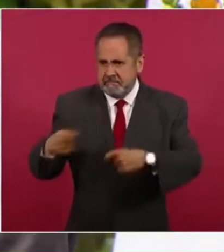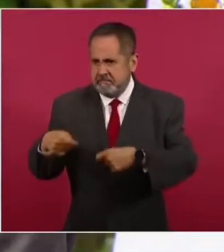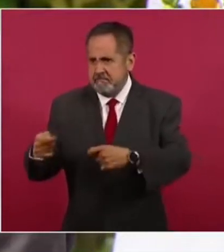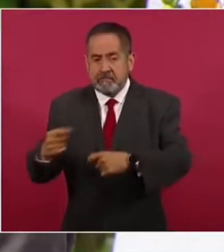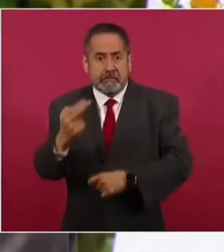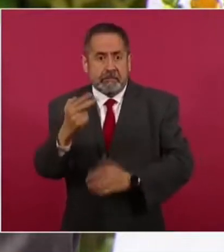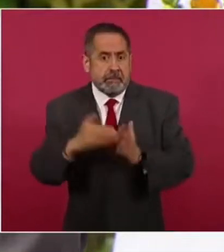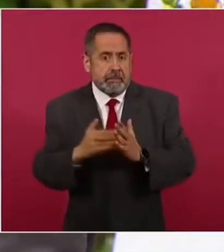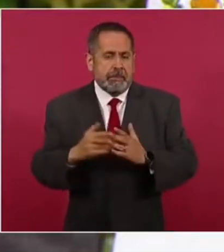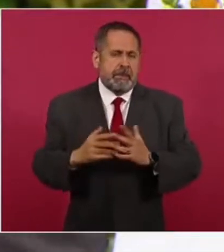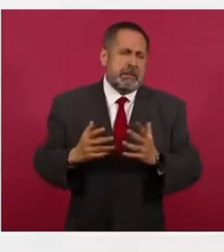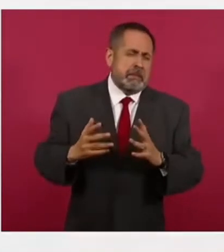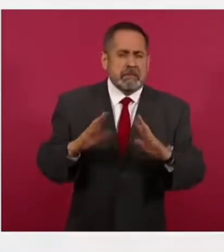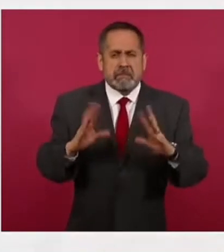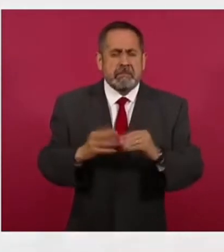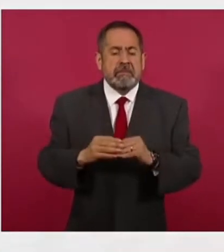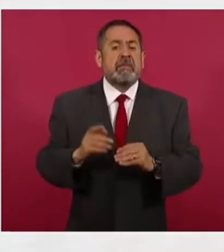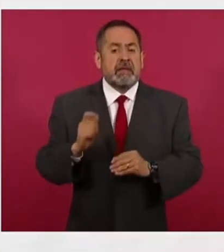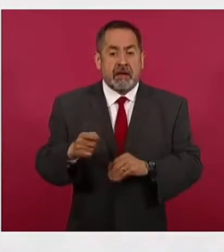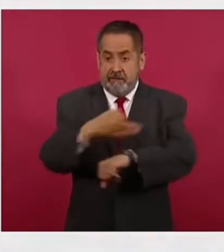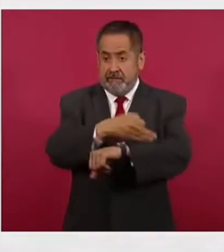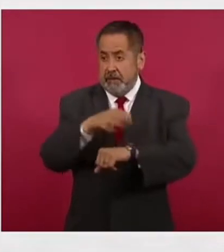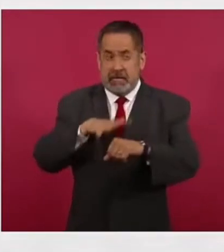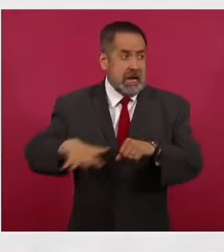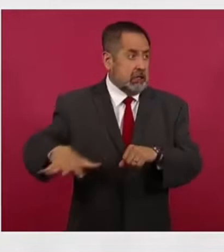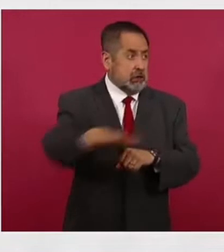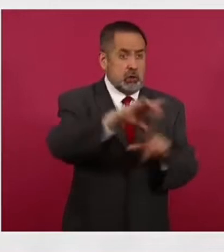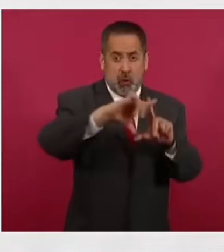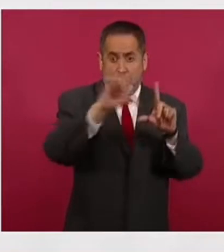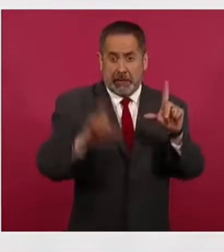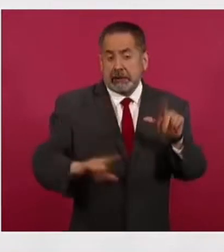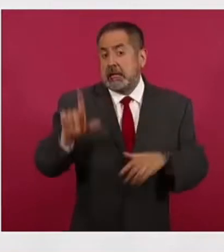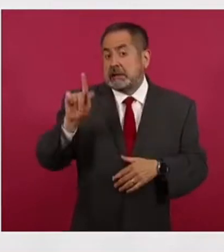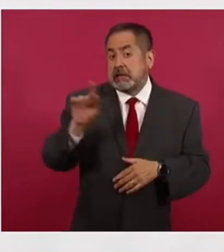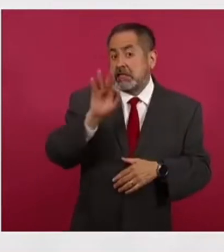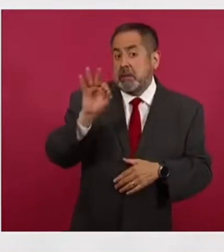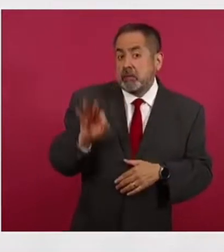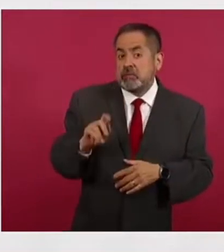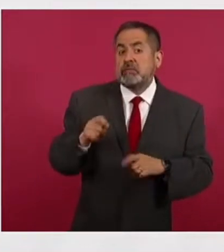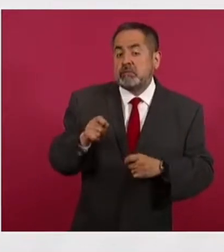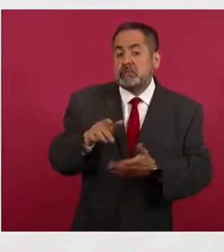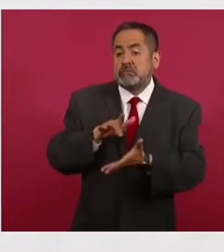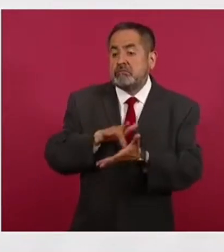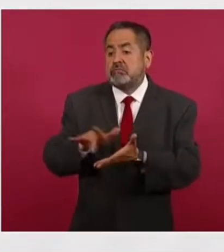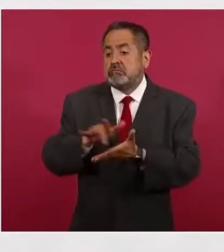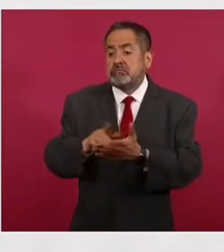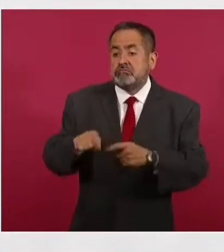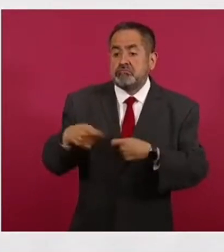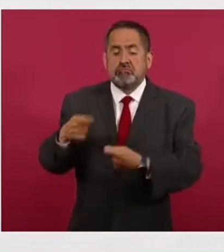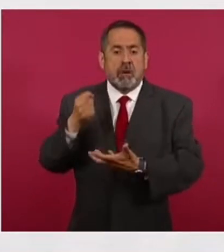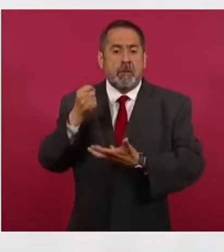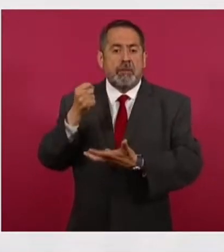palabras, el 70% de las familias del país reciben cuando menos un apoyo del